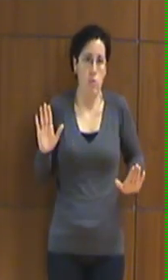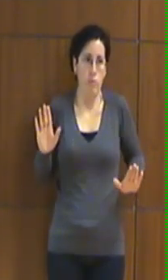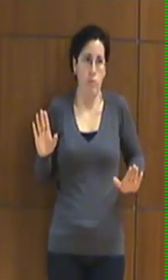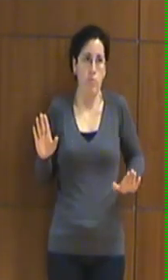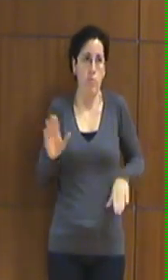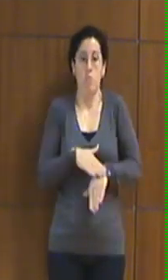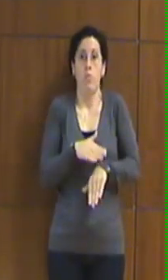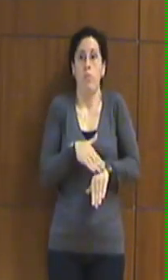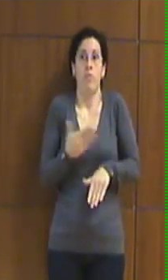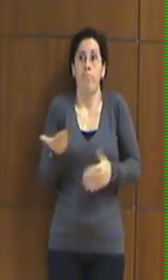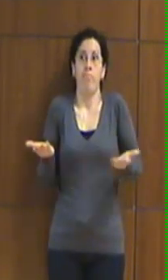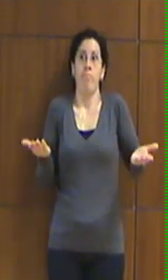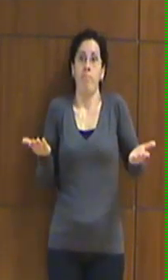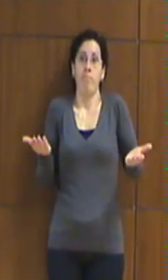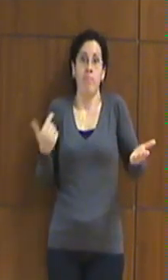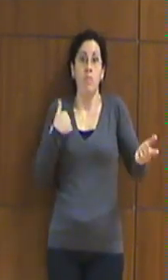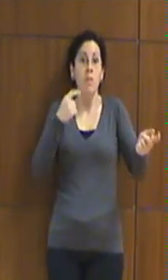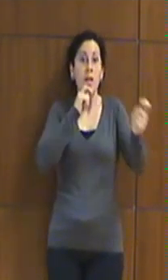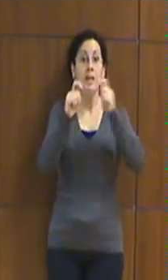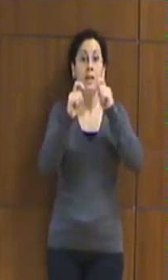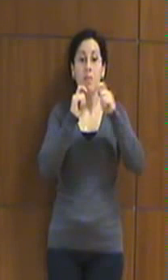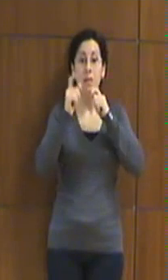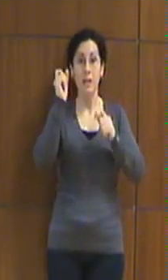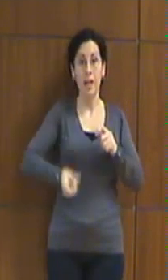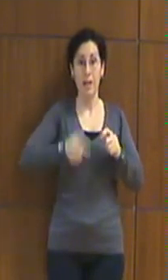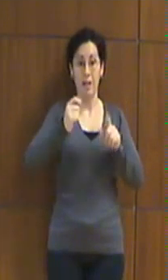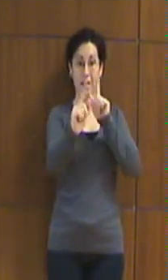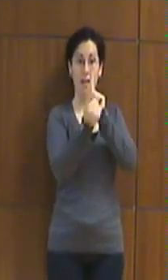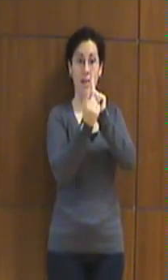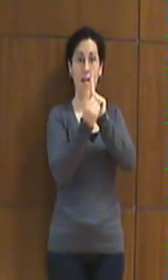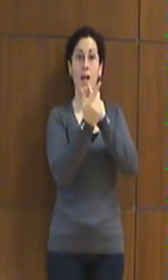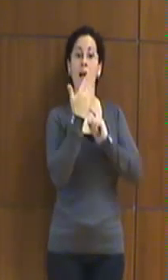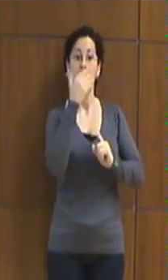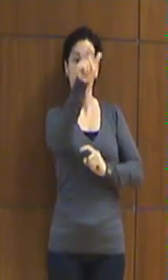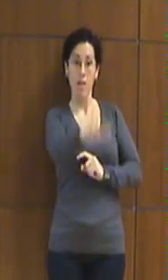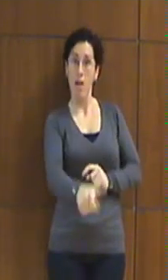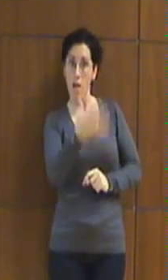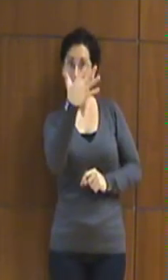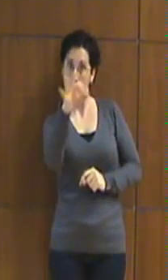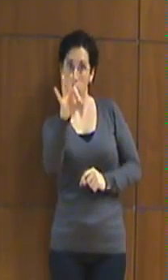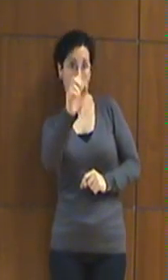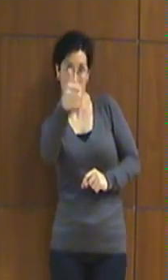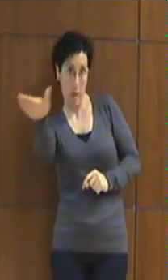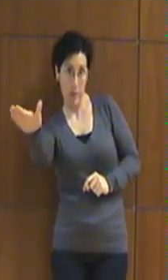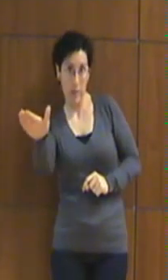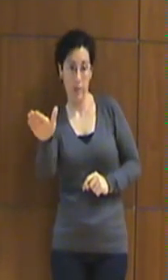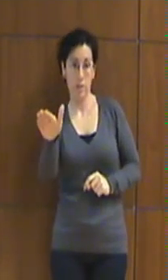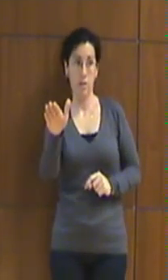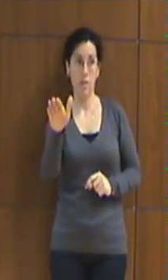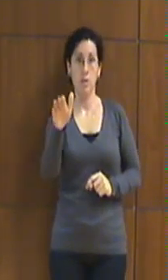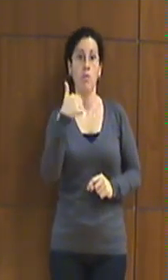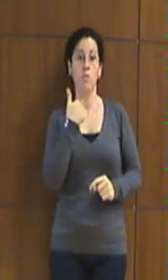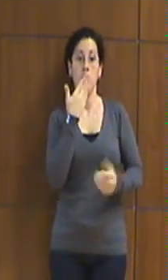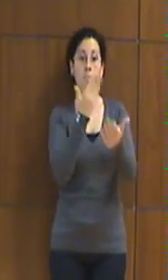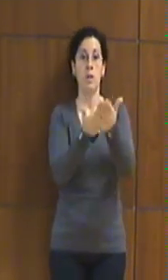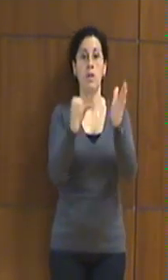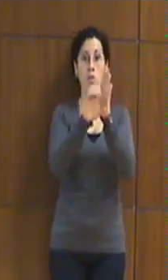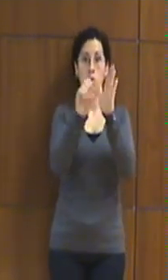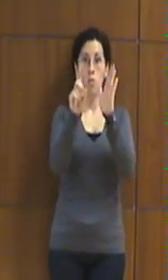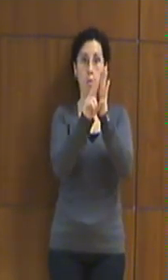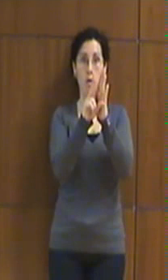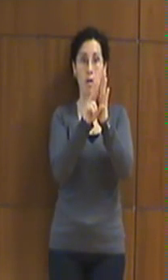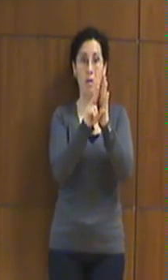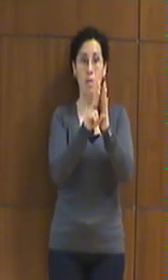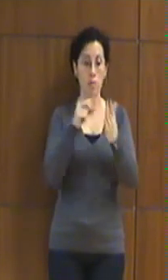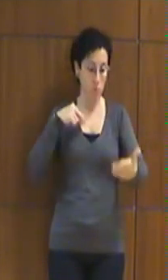Porque yo, de las entrevistas que hago, cuando entrevisto a una persona con 50 y tantos años y me viene el currículum sin correo